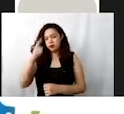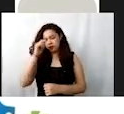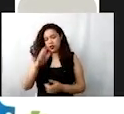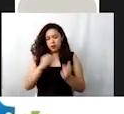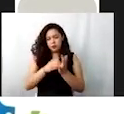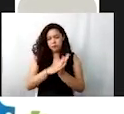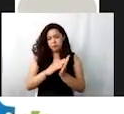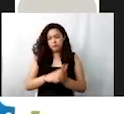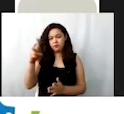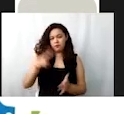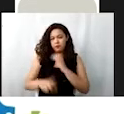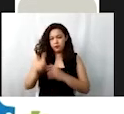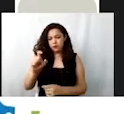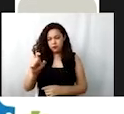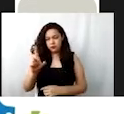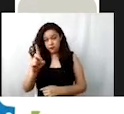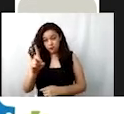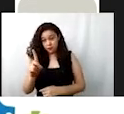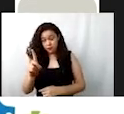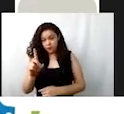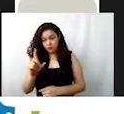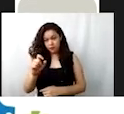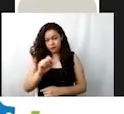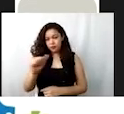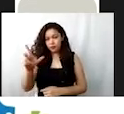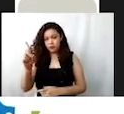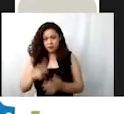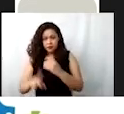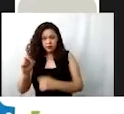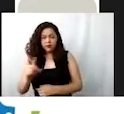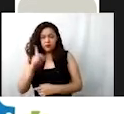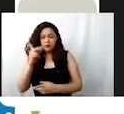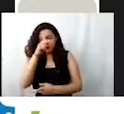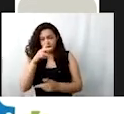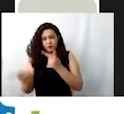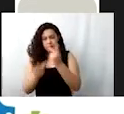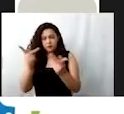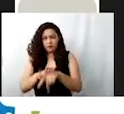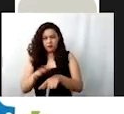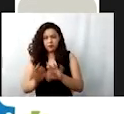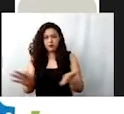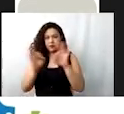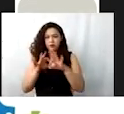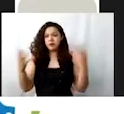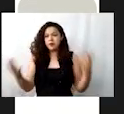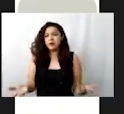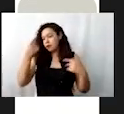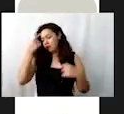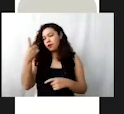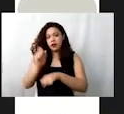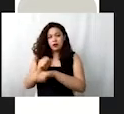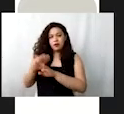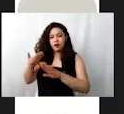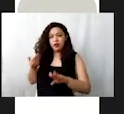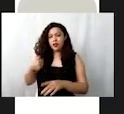hicimos un pequeño ejercicio de alineación con preguntas clave. Dentro de lo que mencionaba la semana pasada que